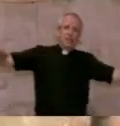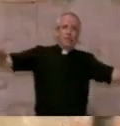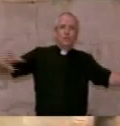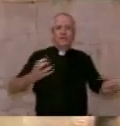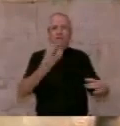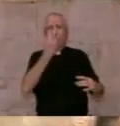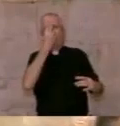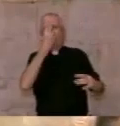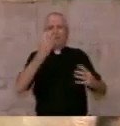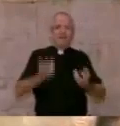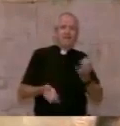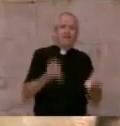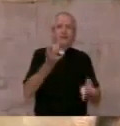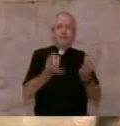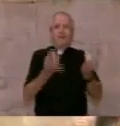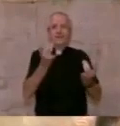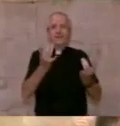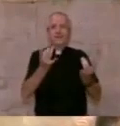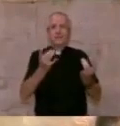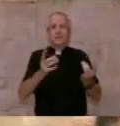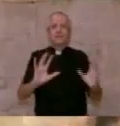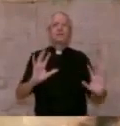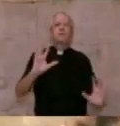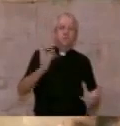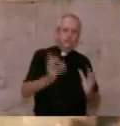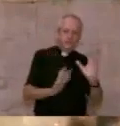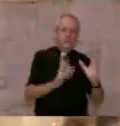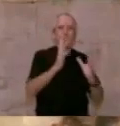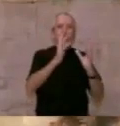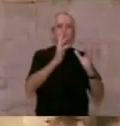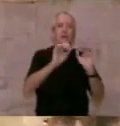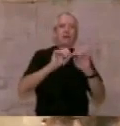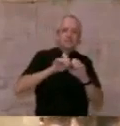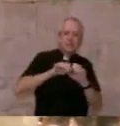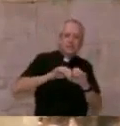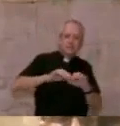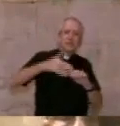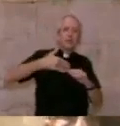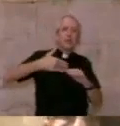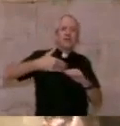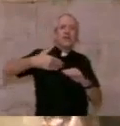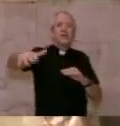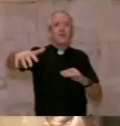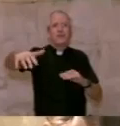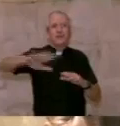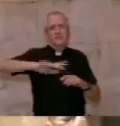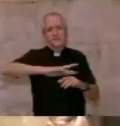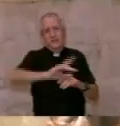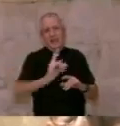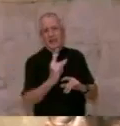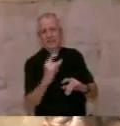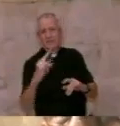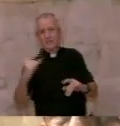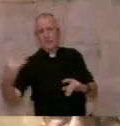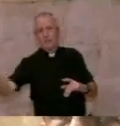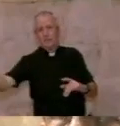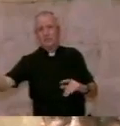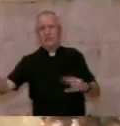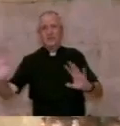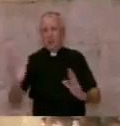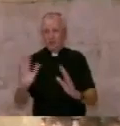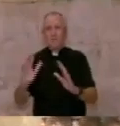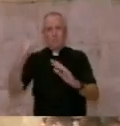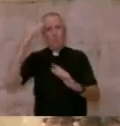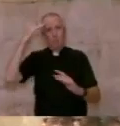del circo. Y cómo no, el circo se quemó, las llamas corrieron a través de los rastrojos y el pueblo